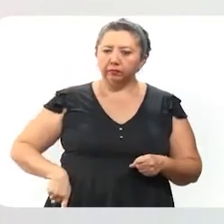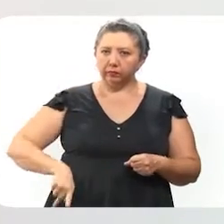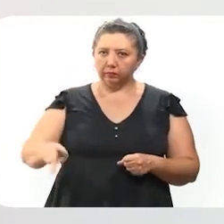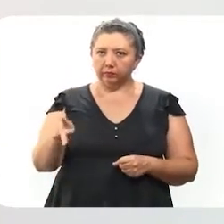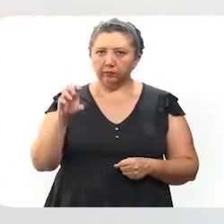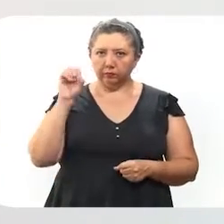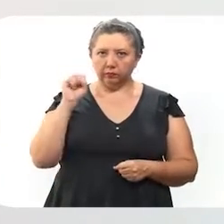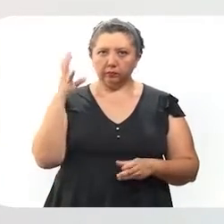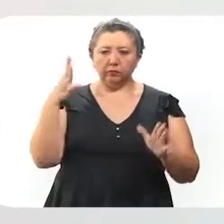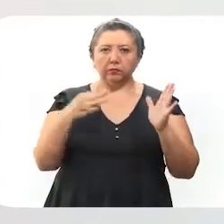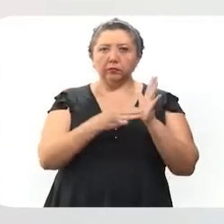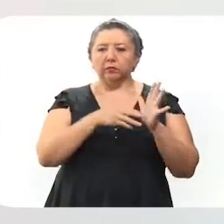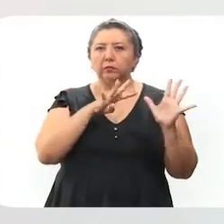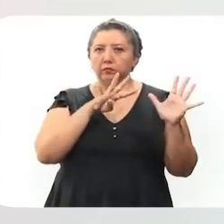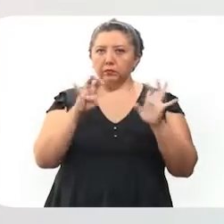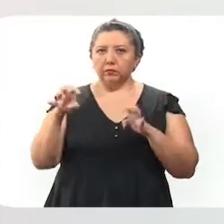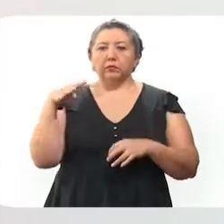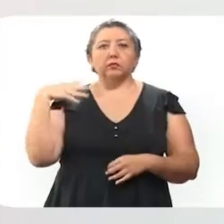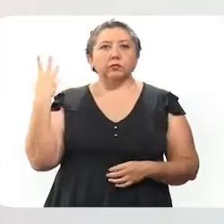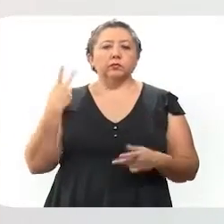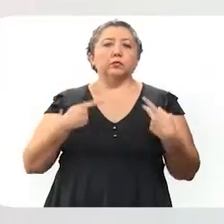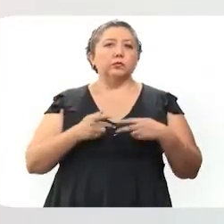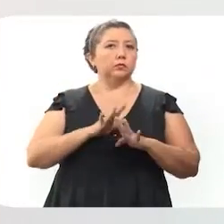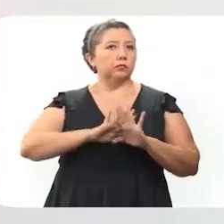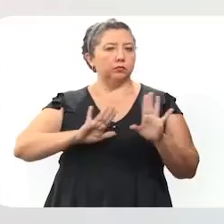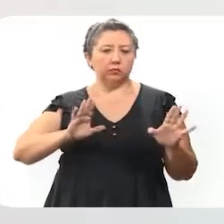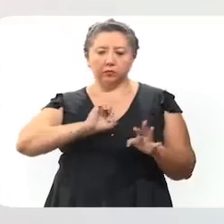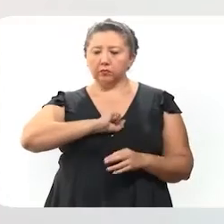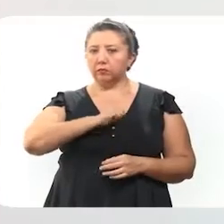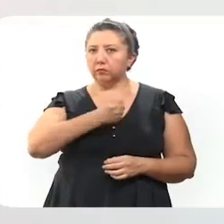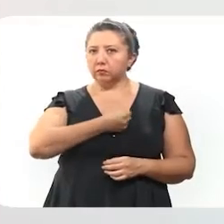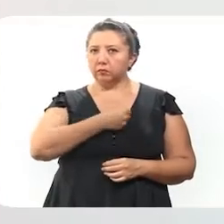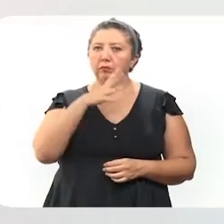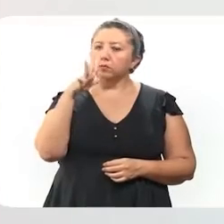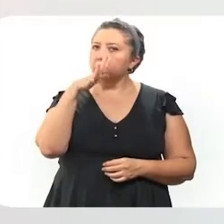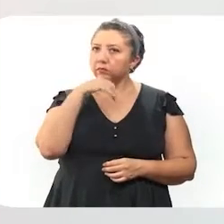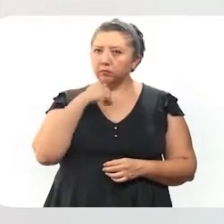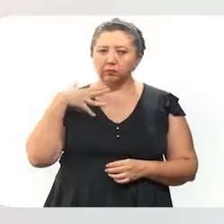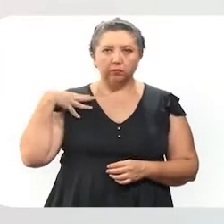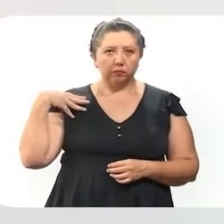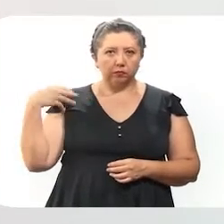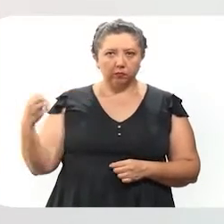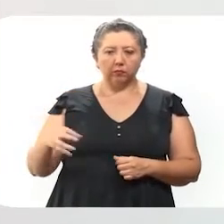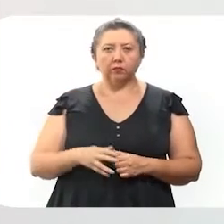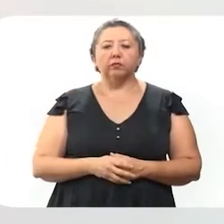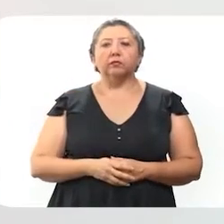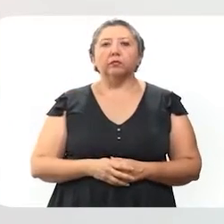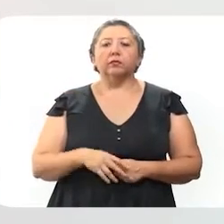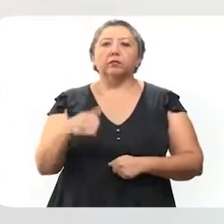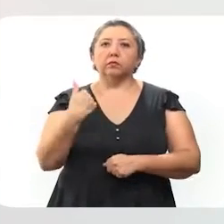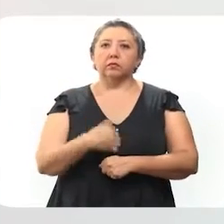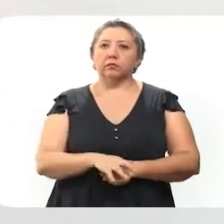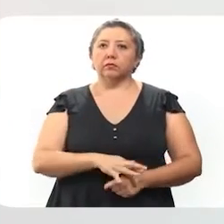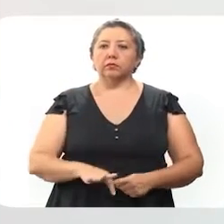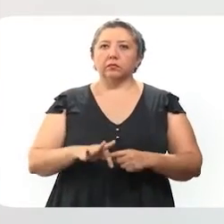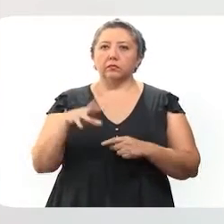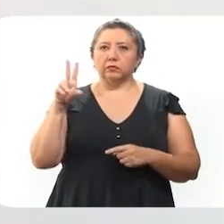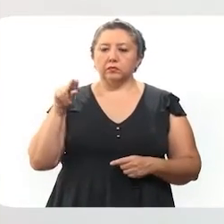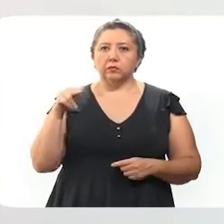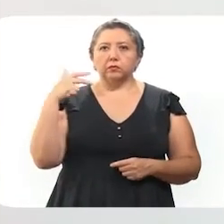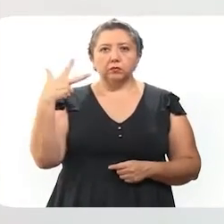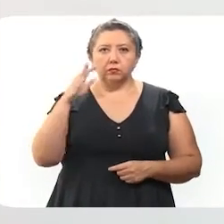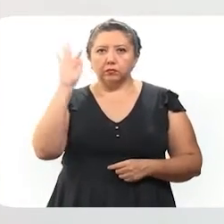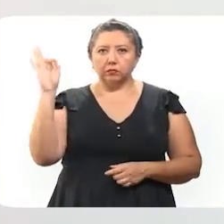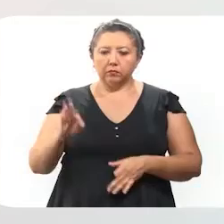públicos. 64.914 pacientes ya se recuperaron, no presentan síntomas ni pueden contagiar. Esta cifra representa el